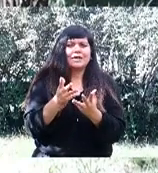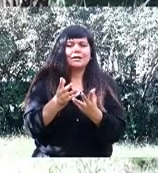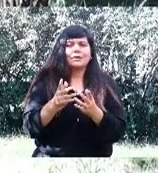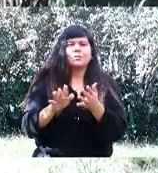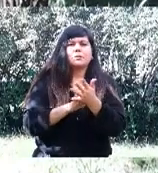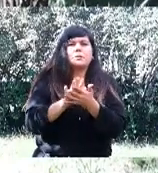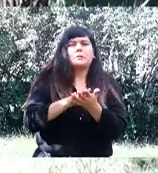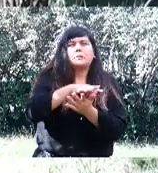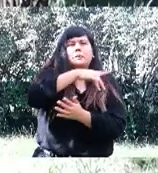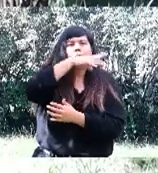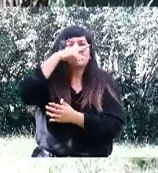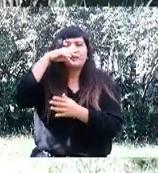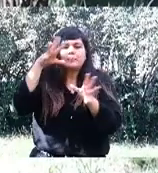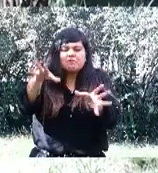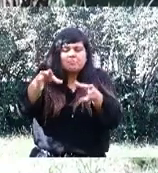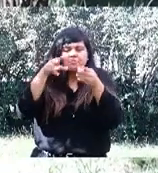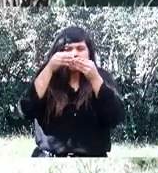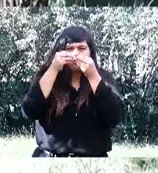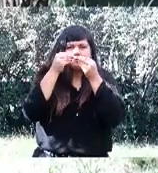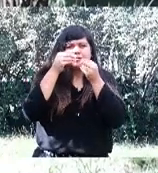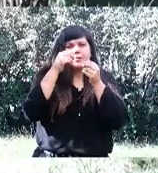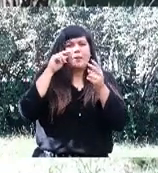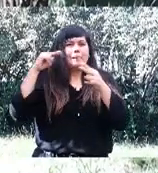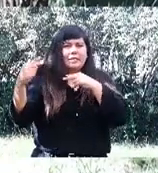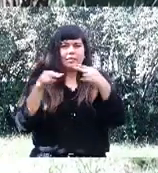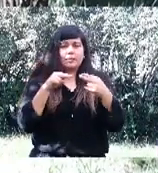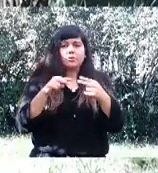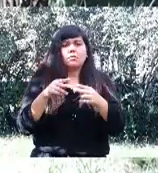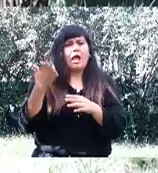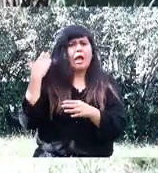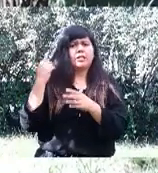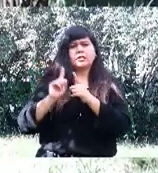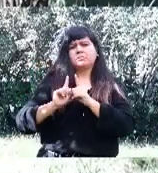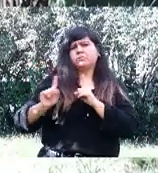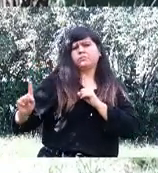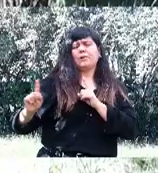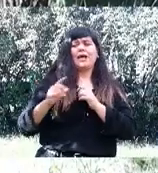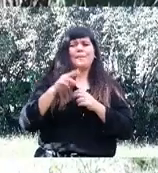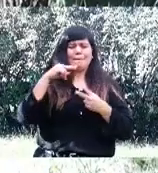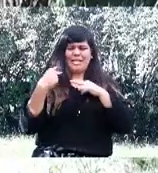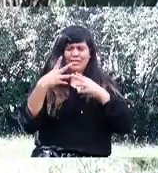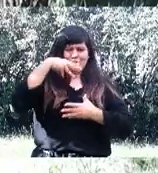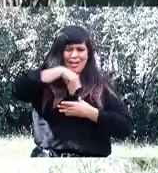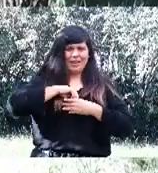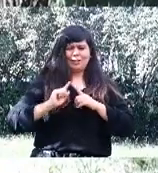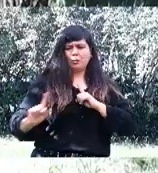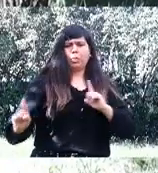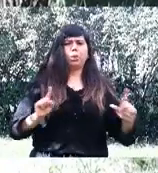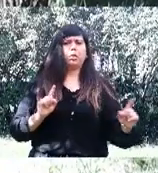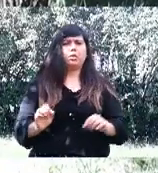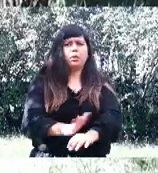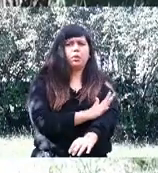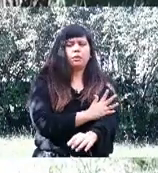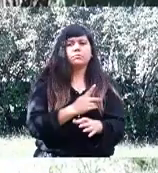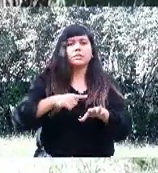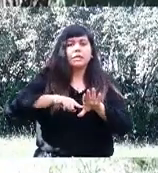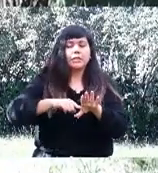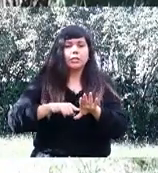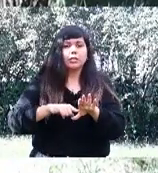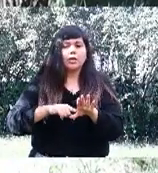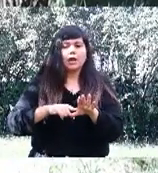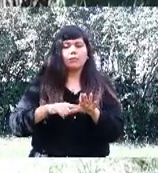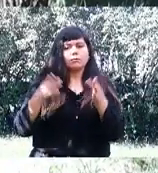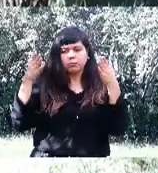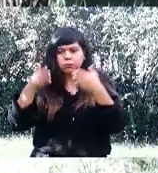parte olfativa de nuestra percepción Nosotros estamos muy alejados de la percepción últimamente con la tecnología por lo tanto El M vuelve a